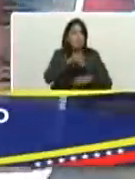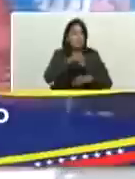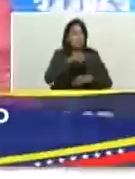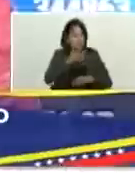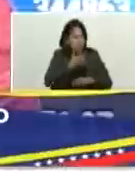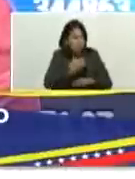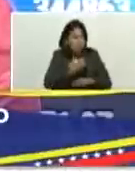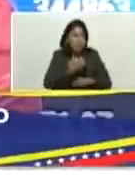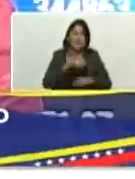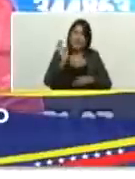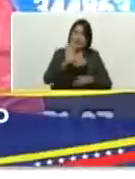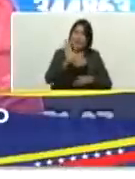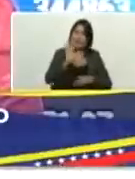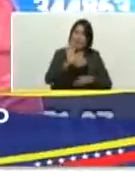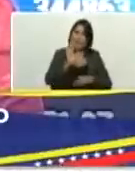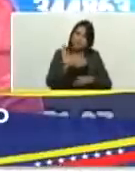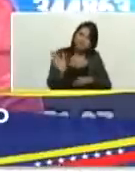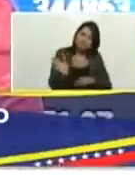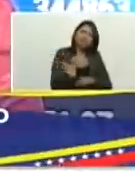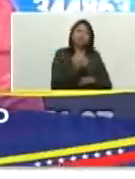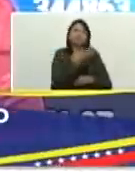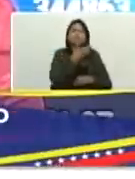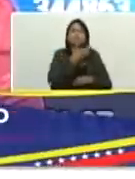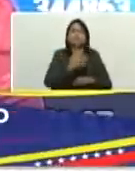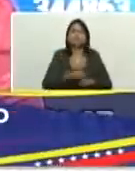acongojado o